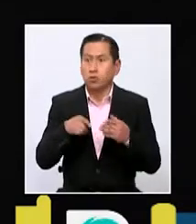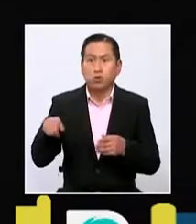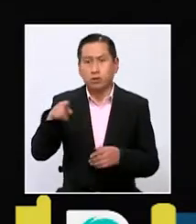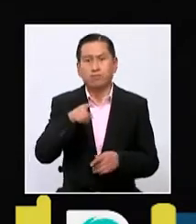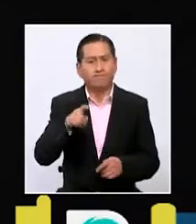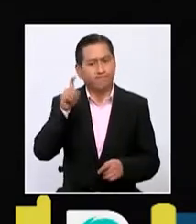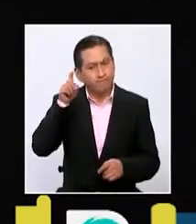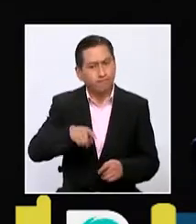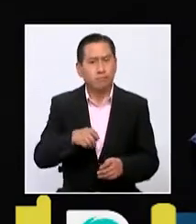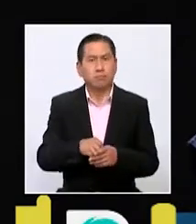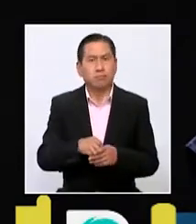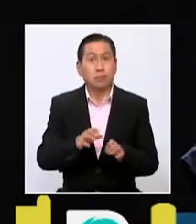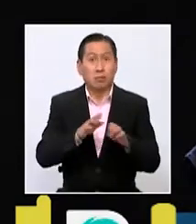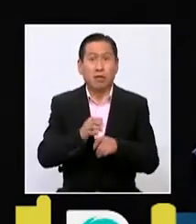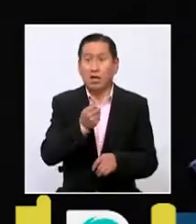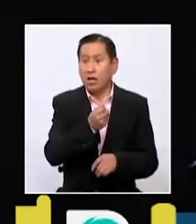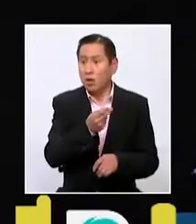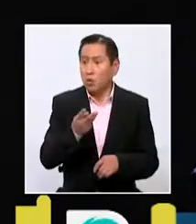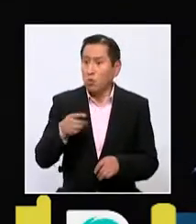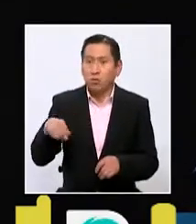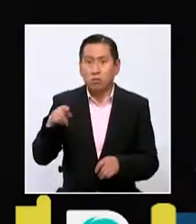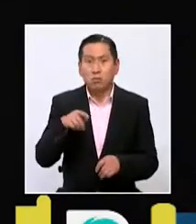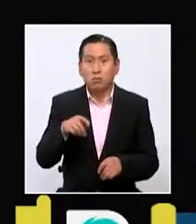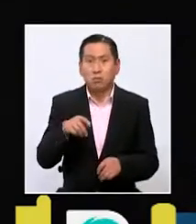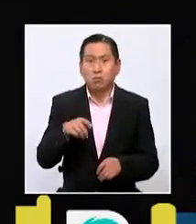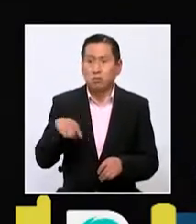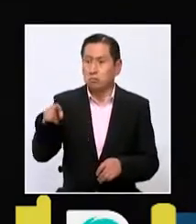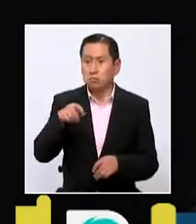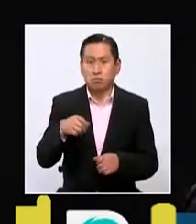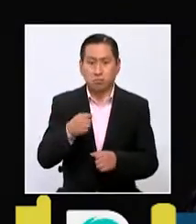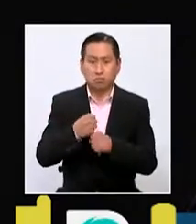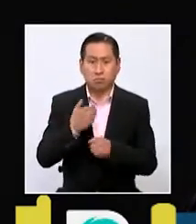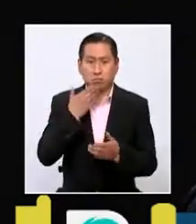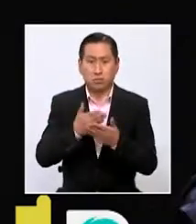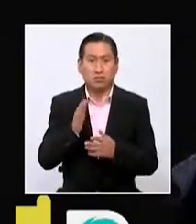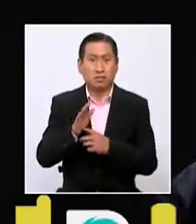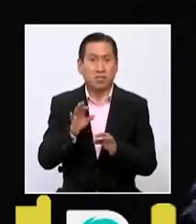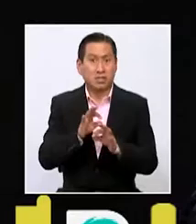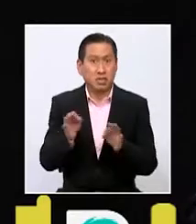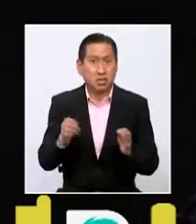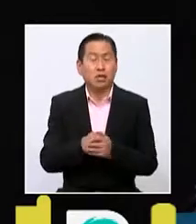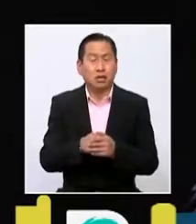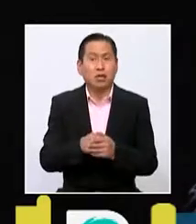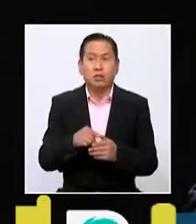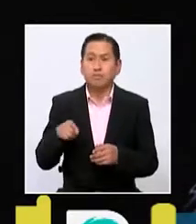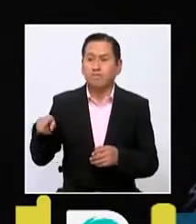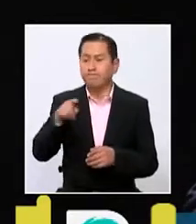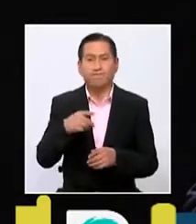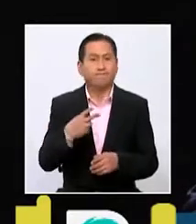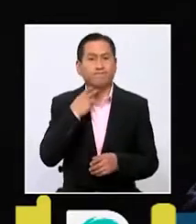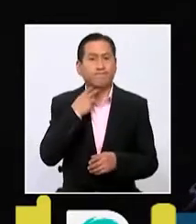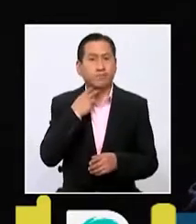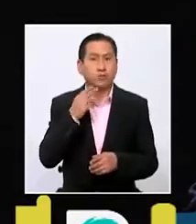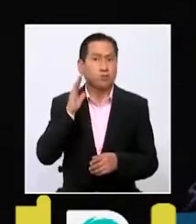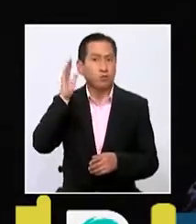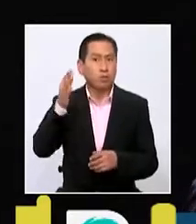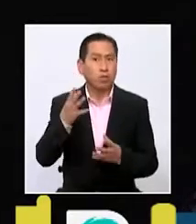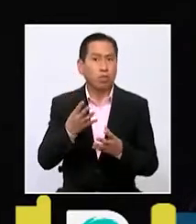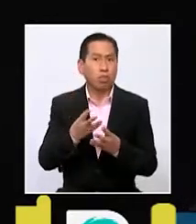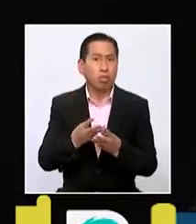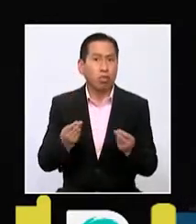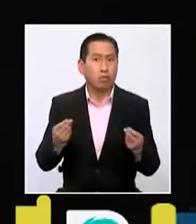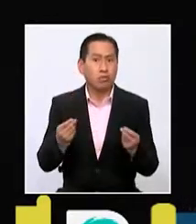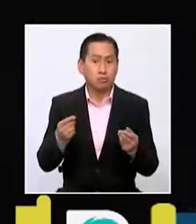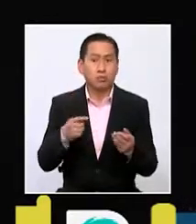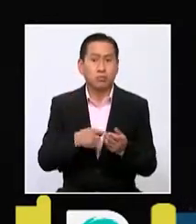obligados, o aquellos que no produzcan un buen contenido, están castigados a desaparecer. Eso es